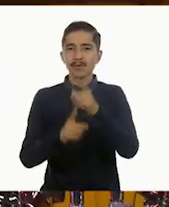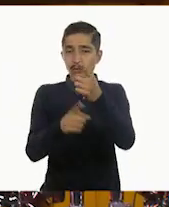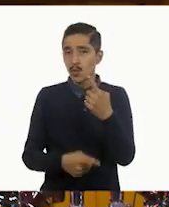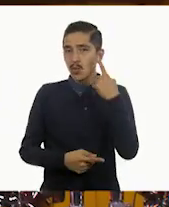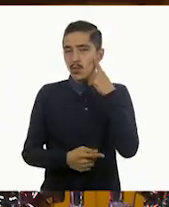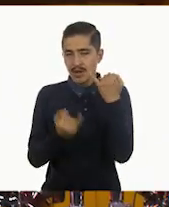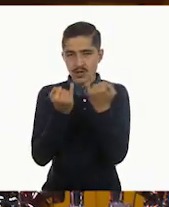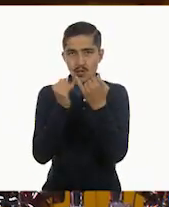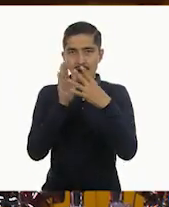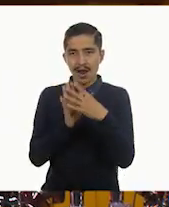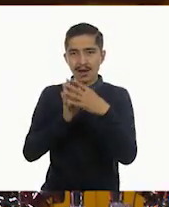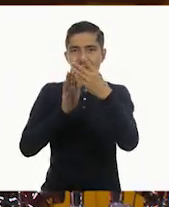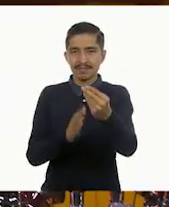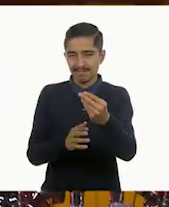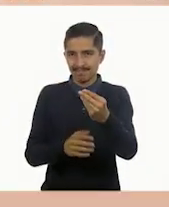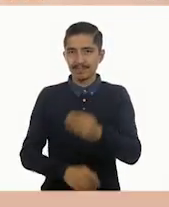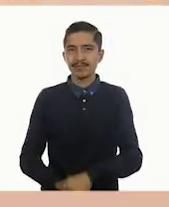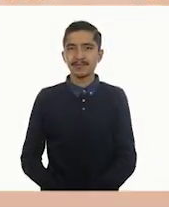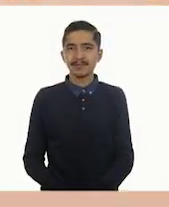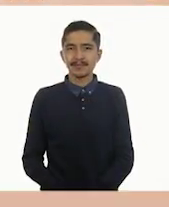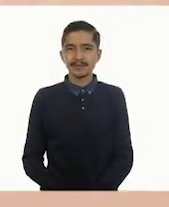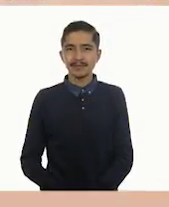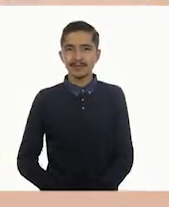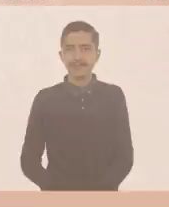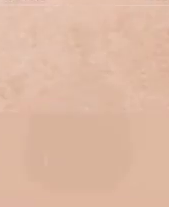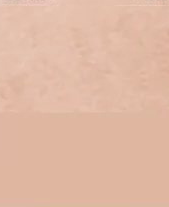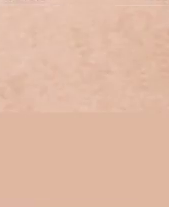Escuchen y repitan después de mí.